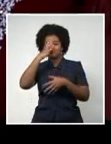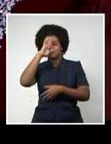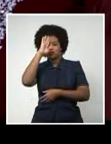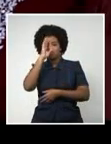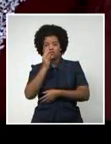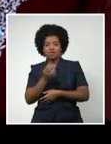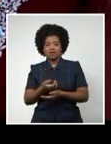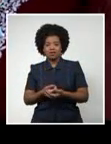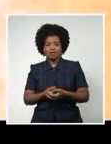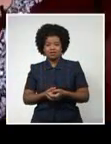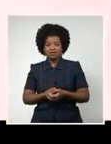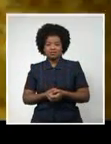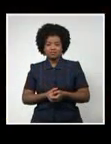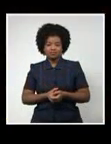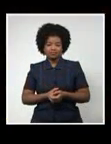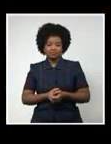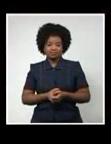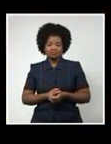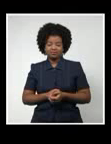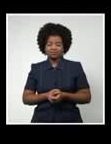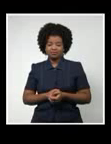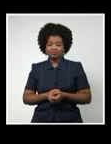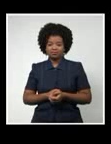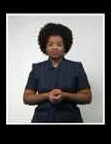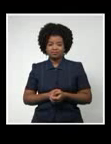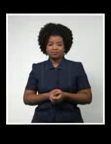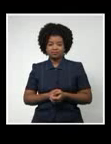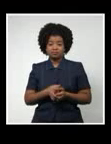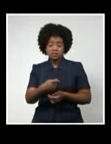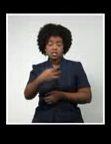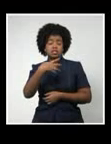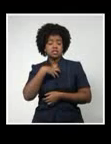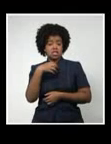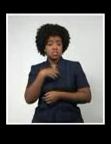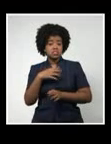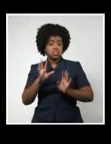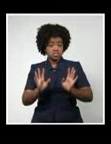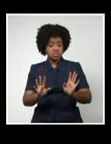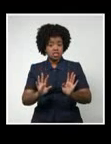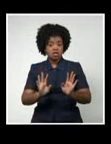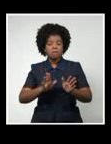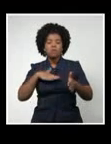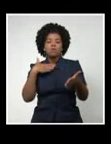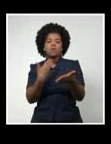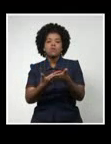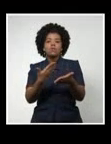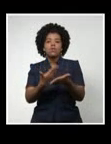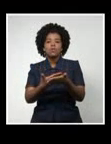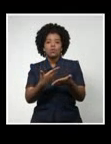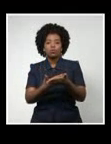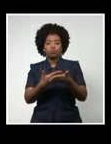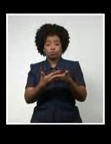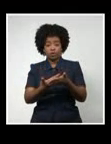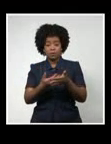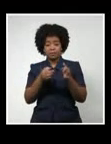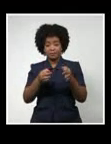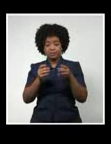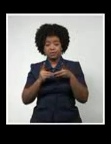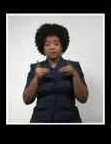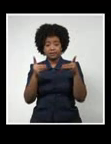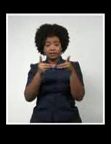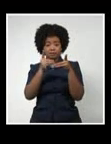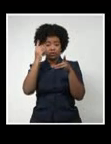posición no prejuiciada sobre Cuba. Tendrían que demostrar que las hipótesis que oficialmente manejó el Departamento de